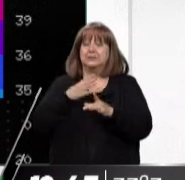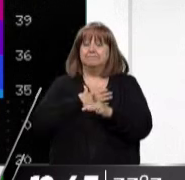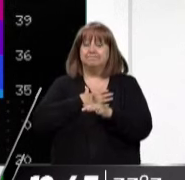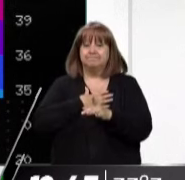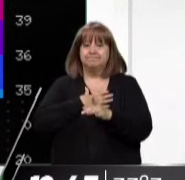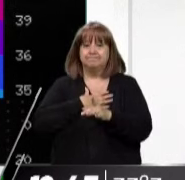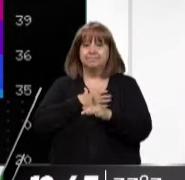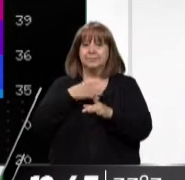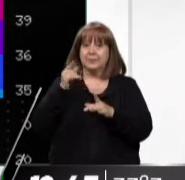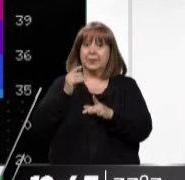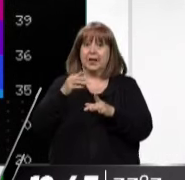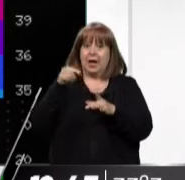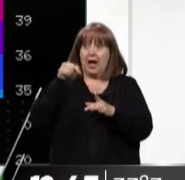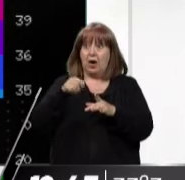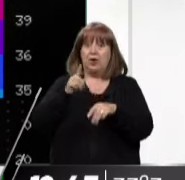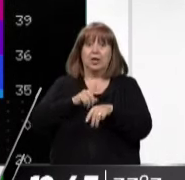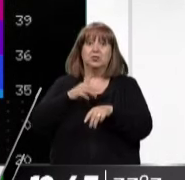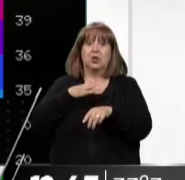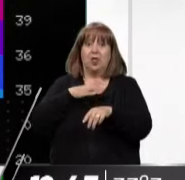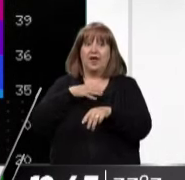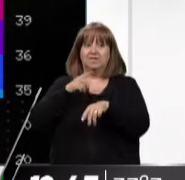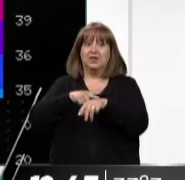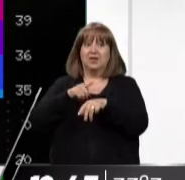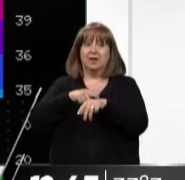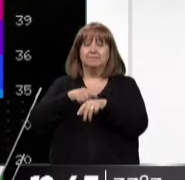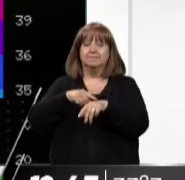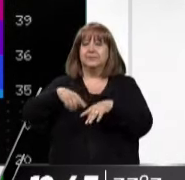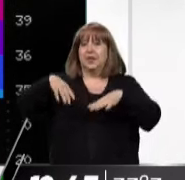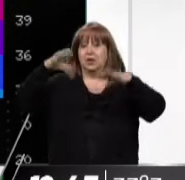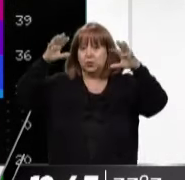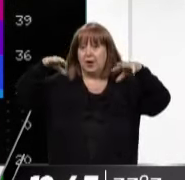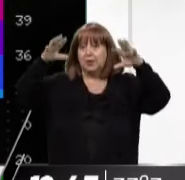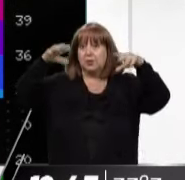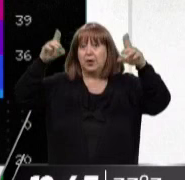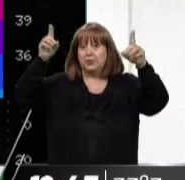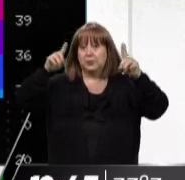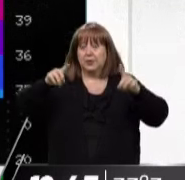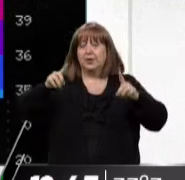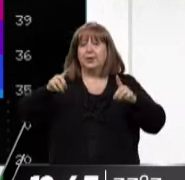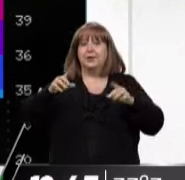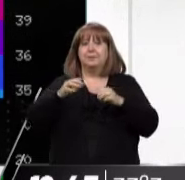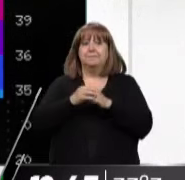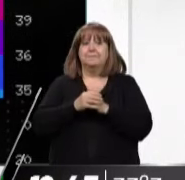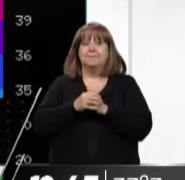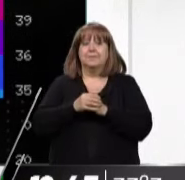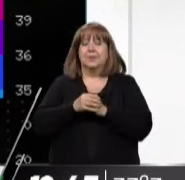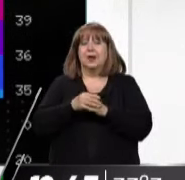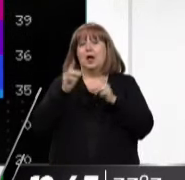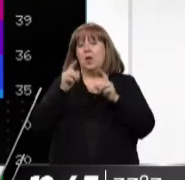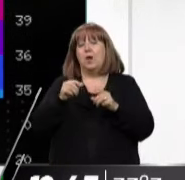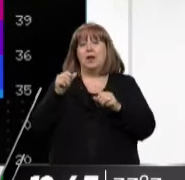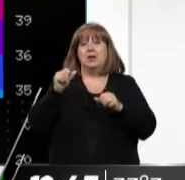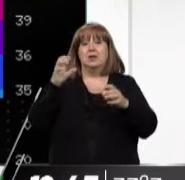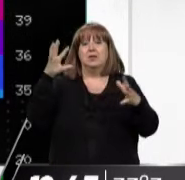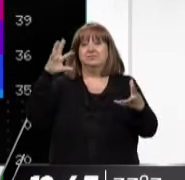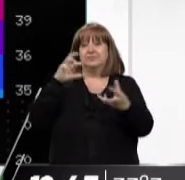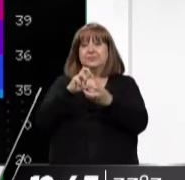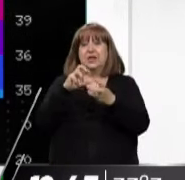zona cultivada del oasis norte, pero se va debilitando. Lamentablemente volvió a hacer daño, habrá que